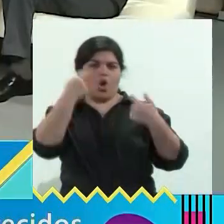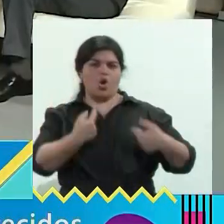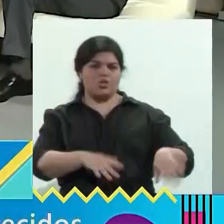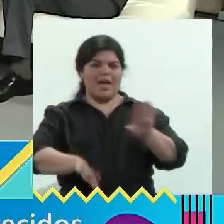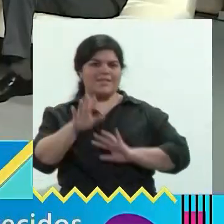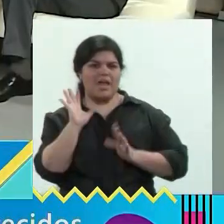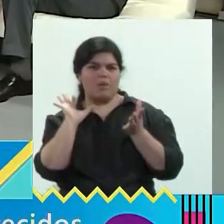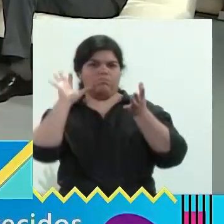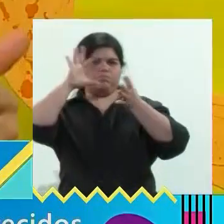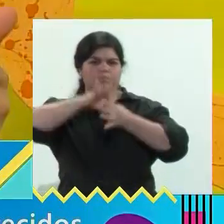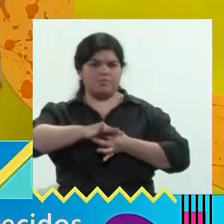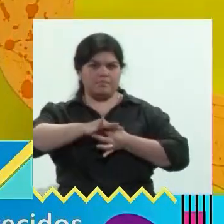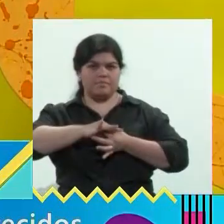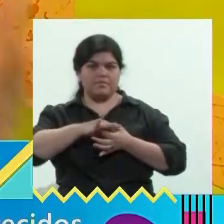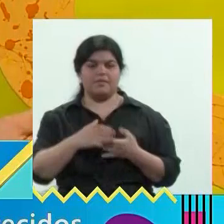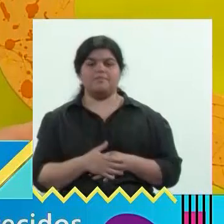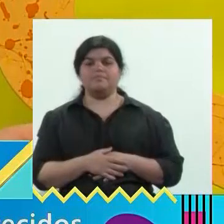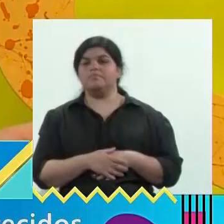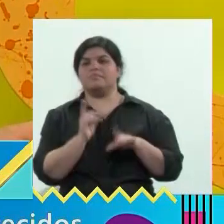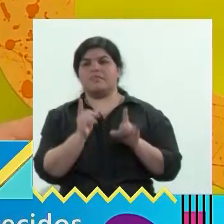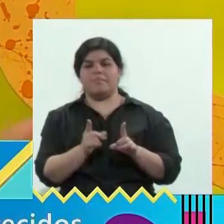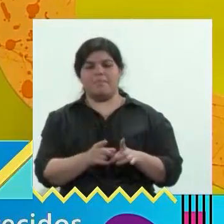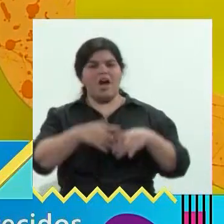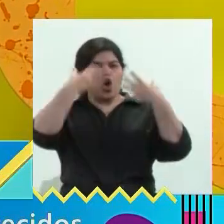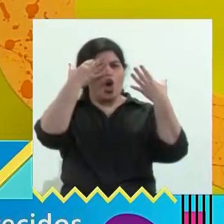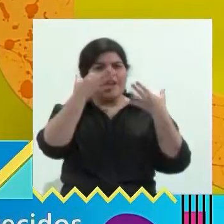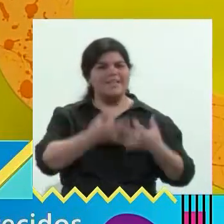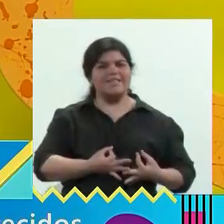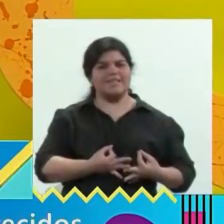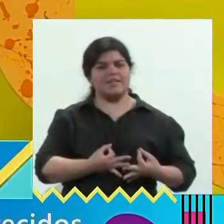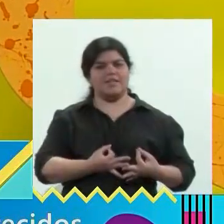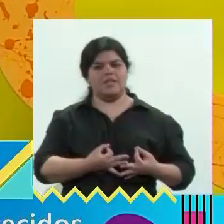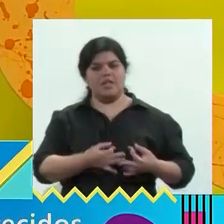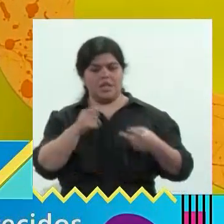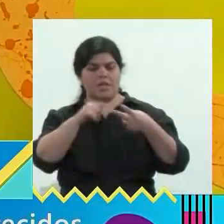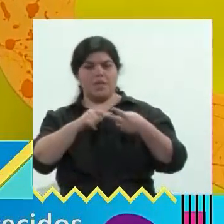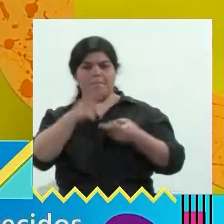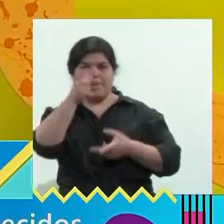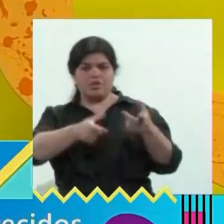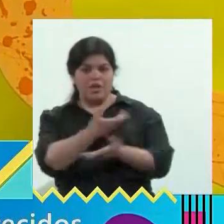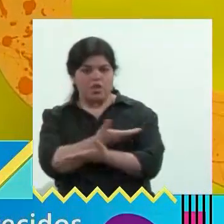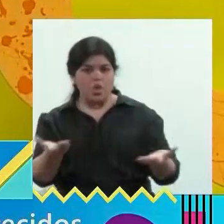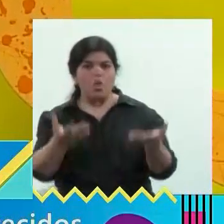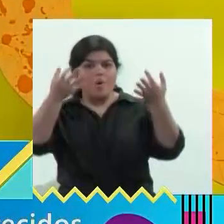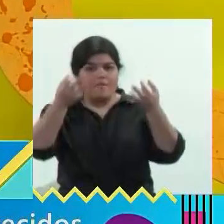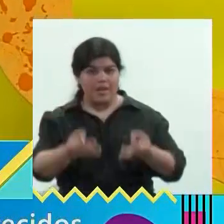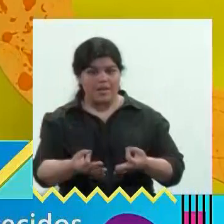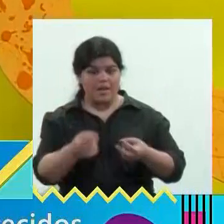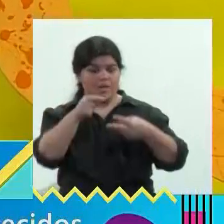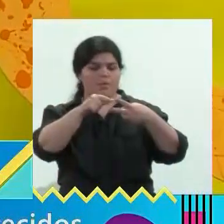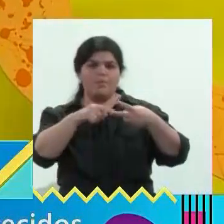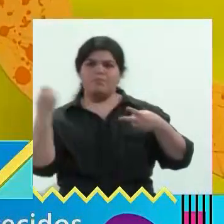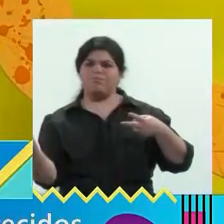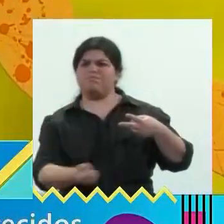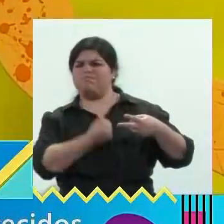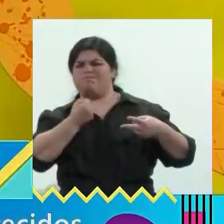Pero yo creo que coherencia y sostener el bien común es clave en esto, ¿no? Entonces, en las sociedades estamos necesitando,